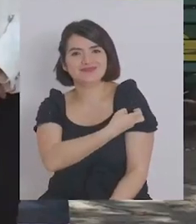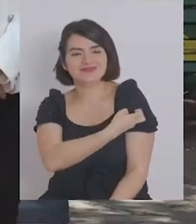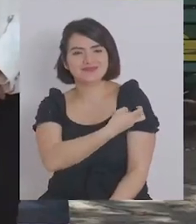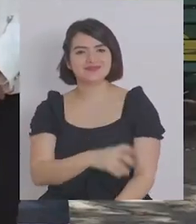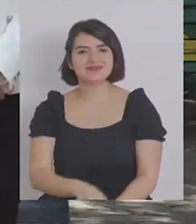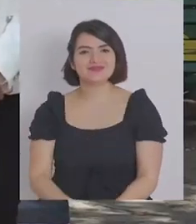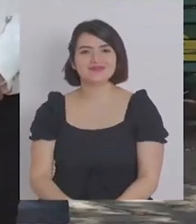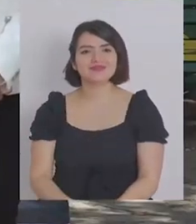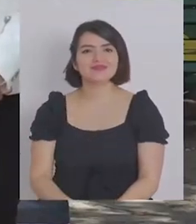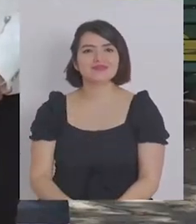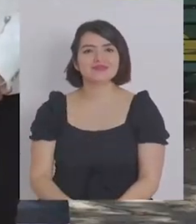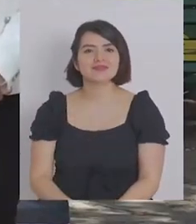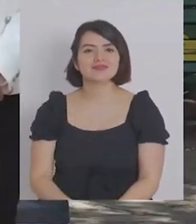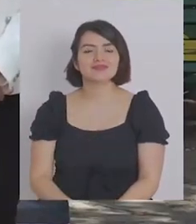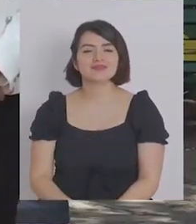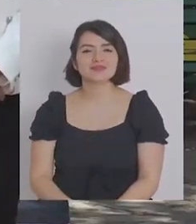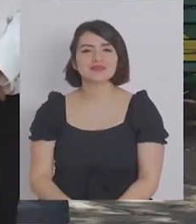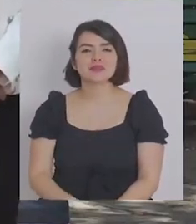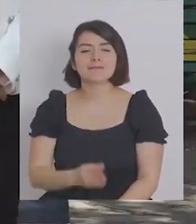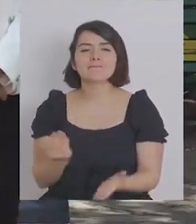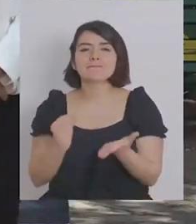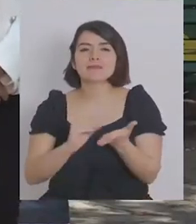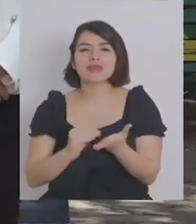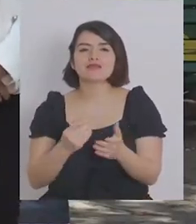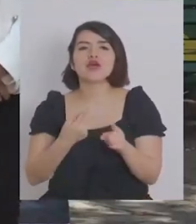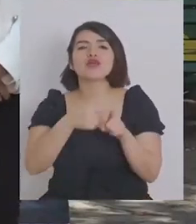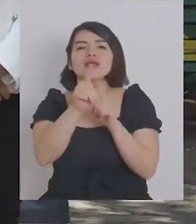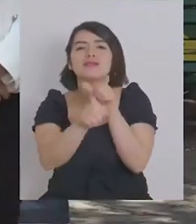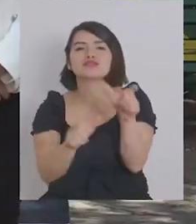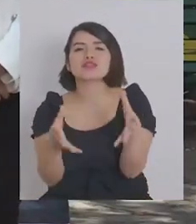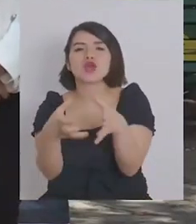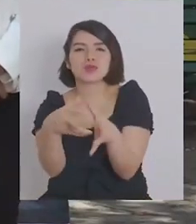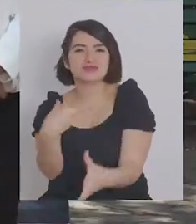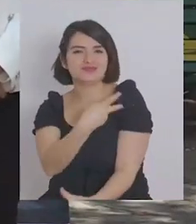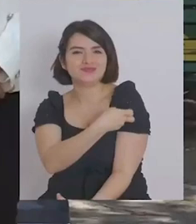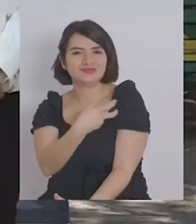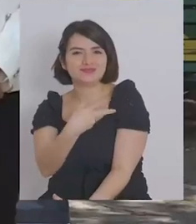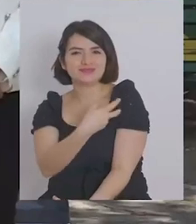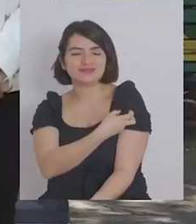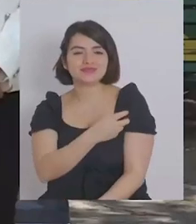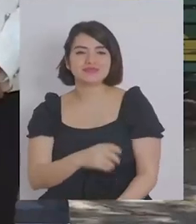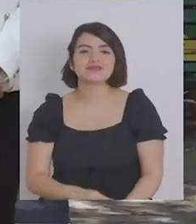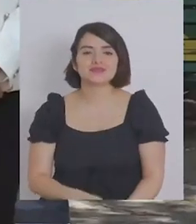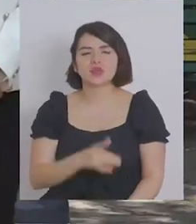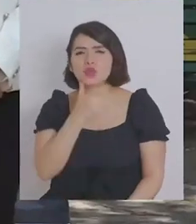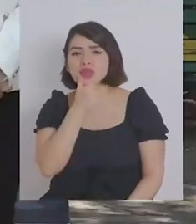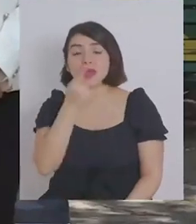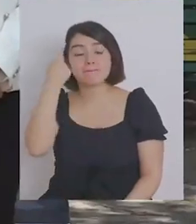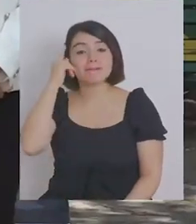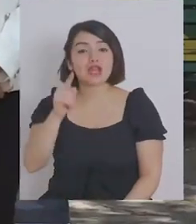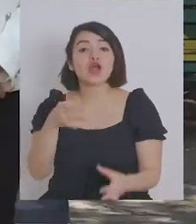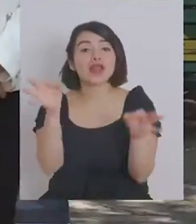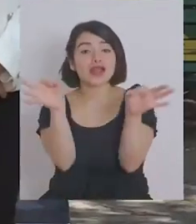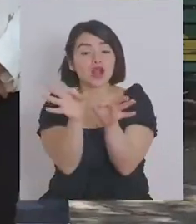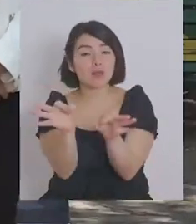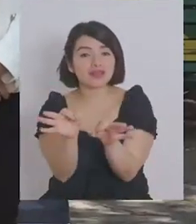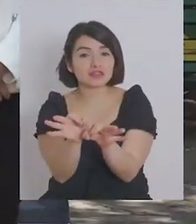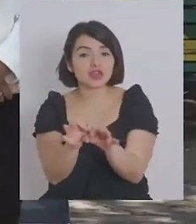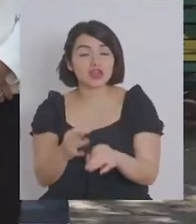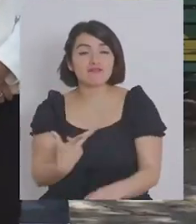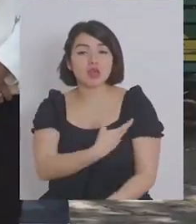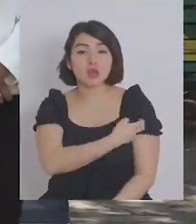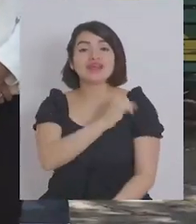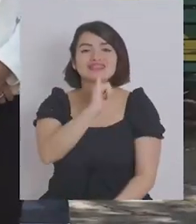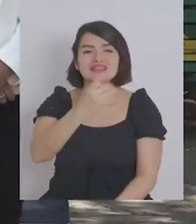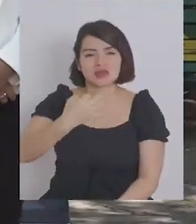mayor excepto dosis a otros a otros grupos etarios quienes fondos genera duda pero nuestra recomendación es que la vacuna sea